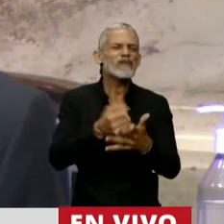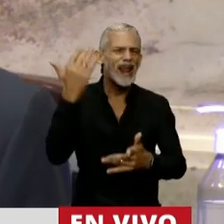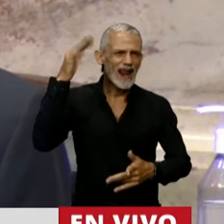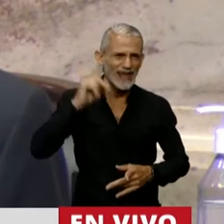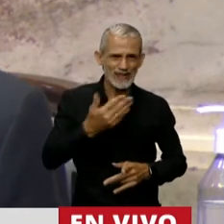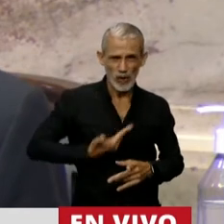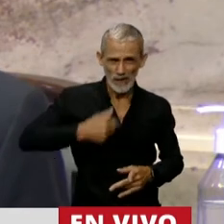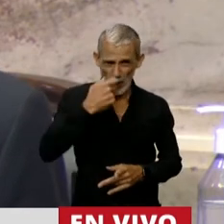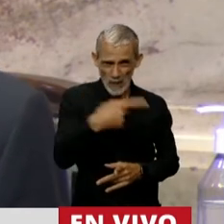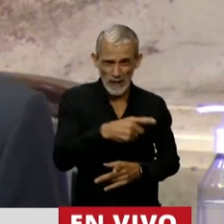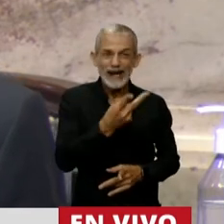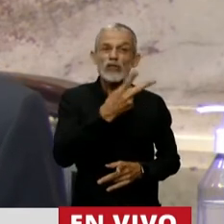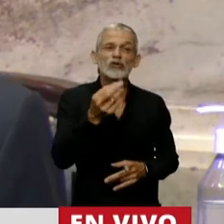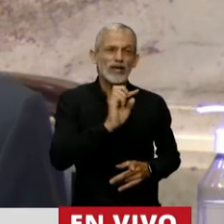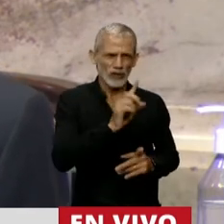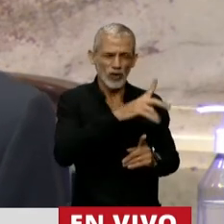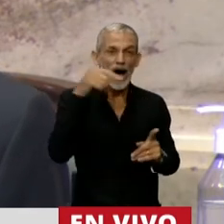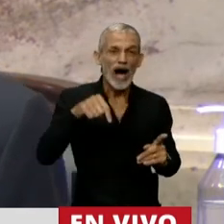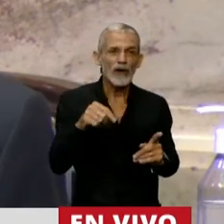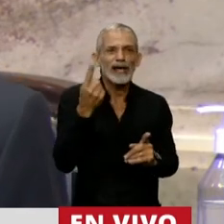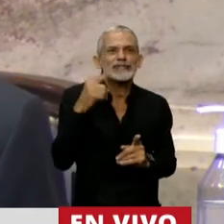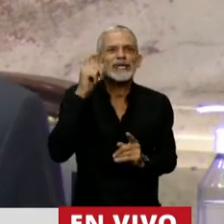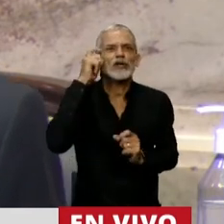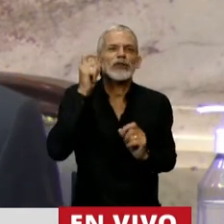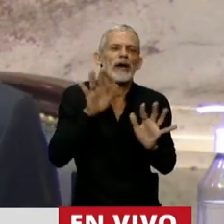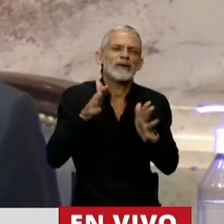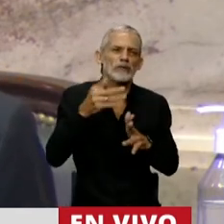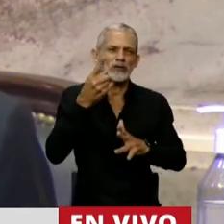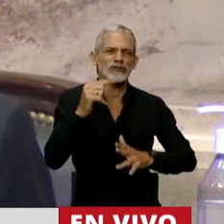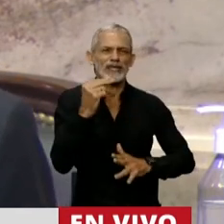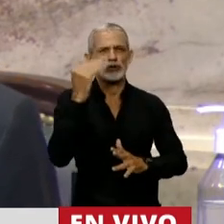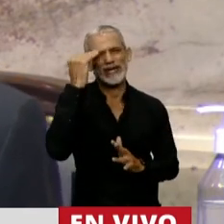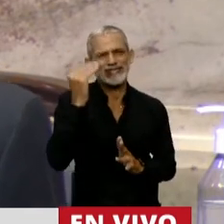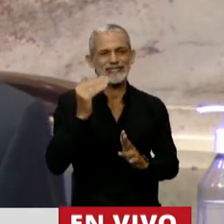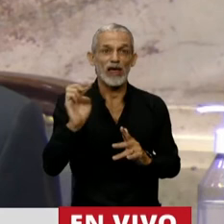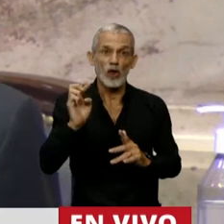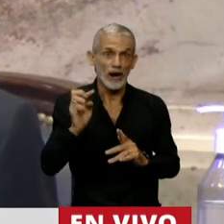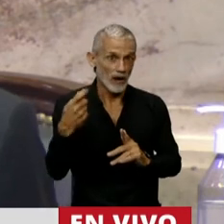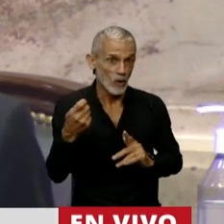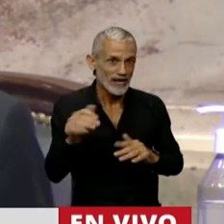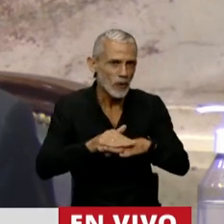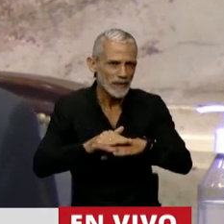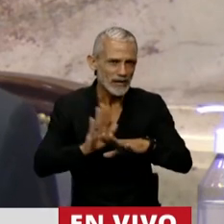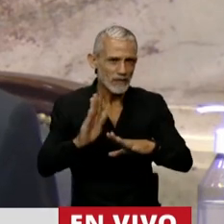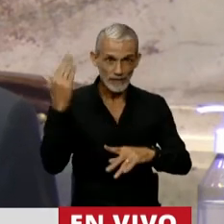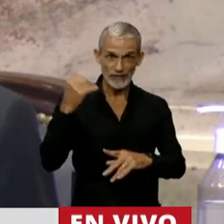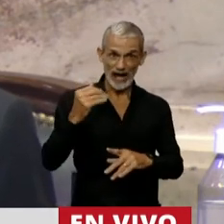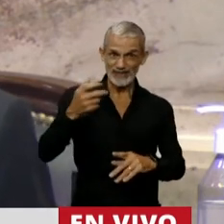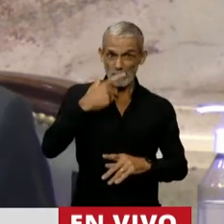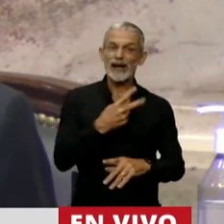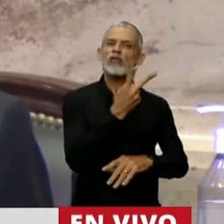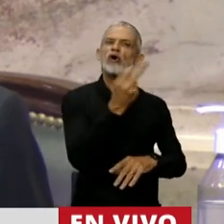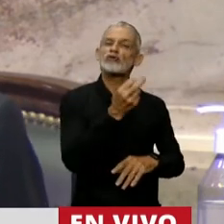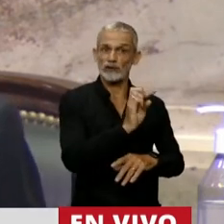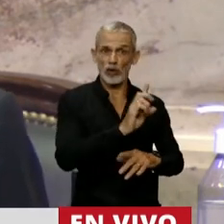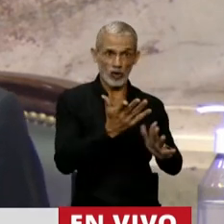Macri, hoy apenas estamos en 110, 115 dólares en la mínima. Así que pensemos antes de tirar algunos datos porque se nos